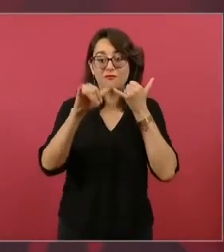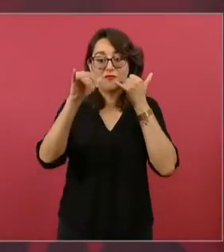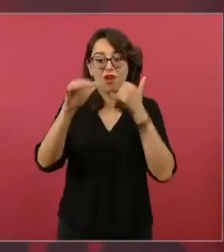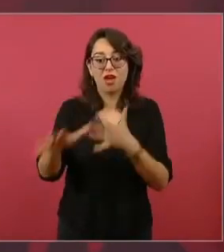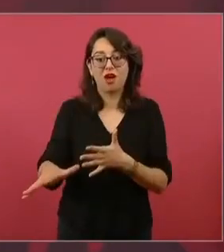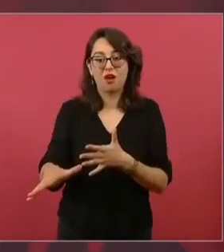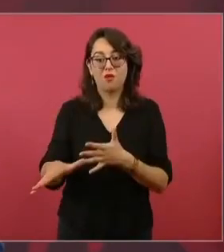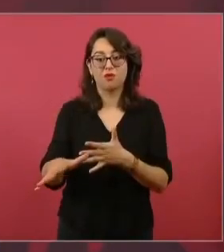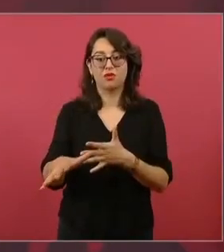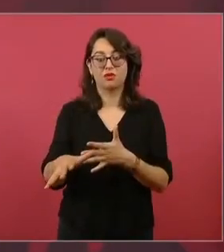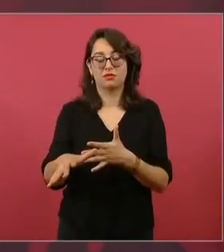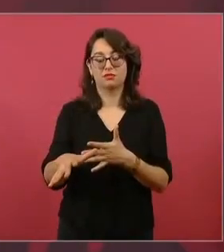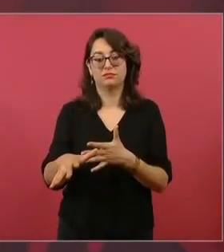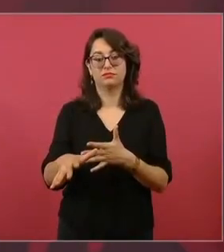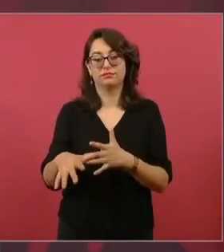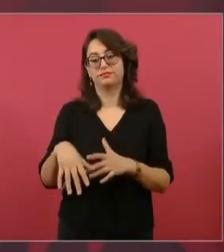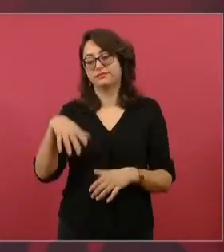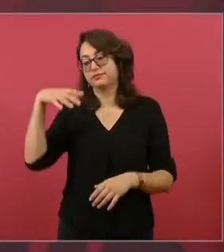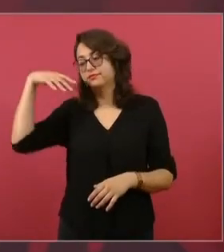costó muchísimo,